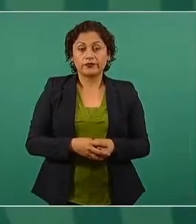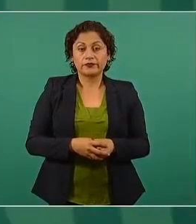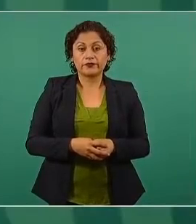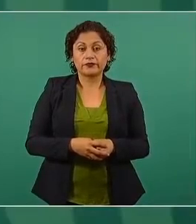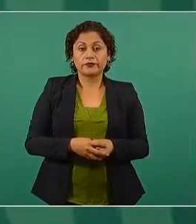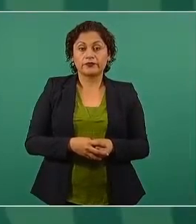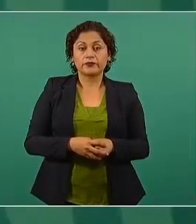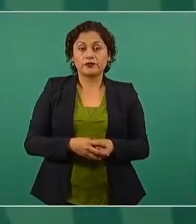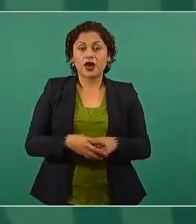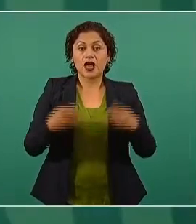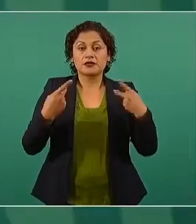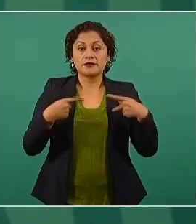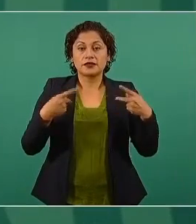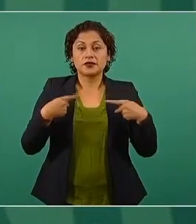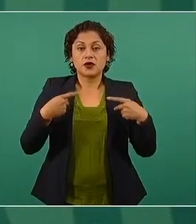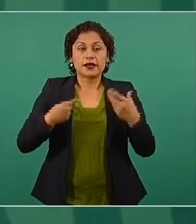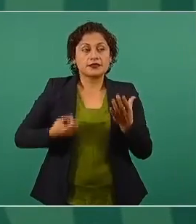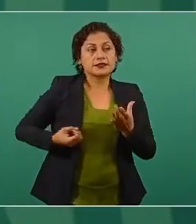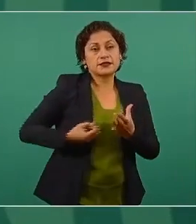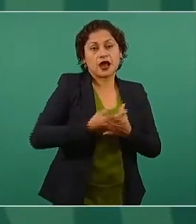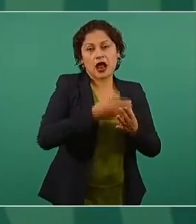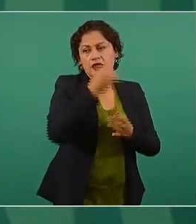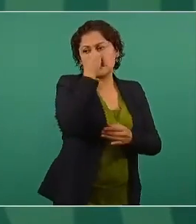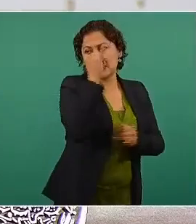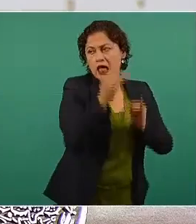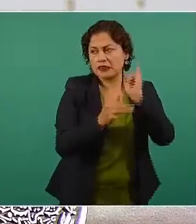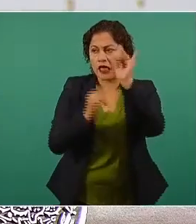a provocar,